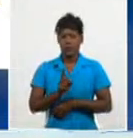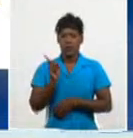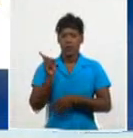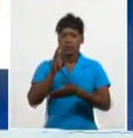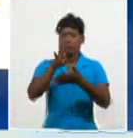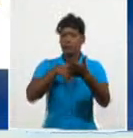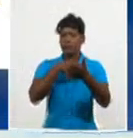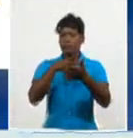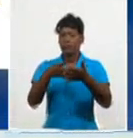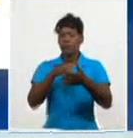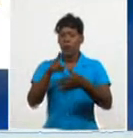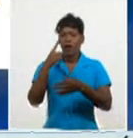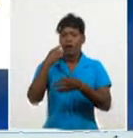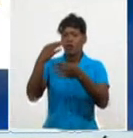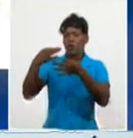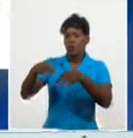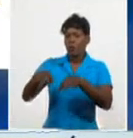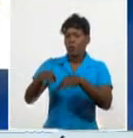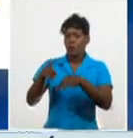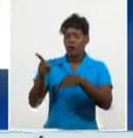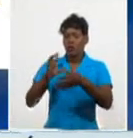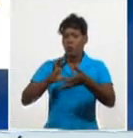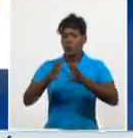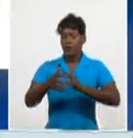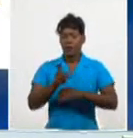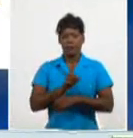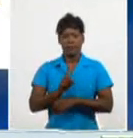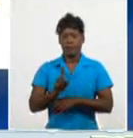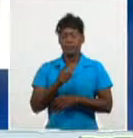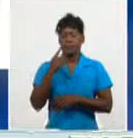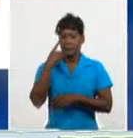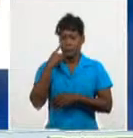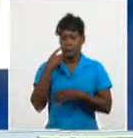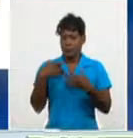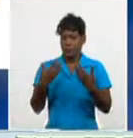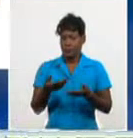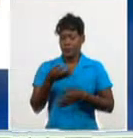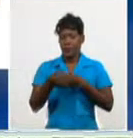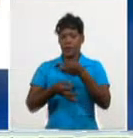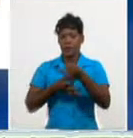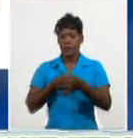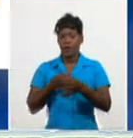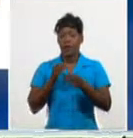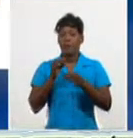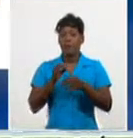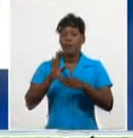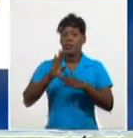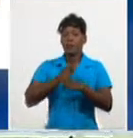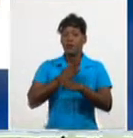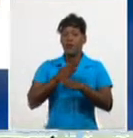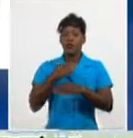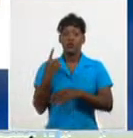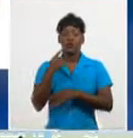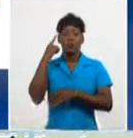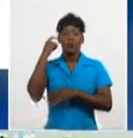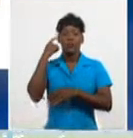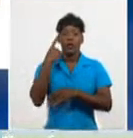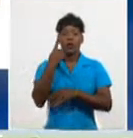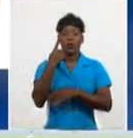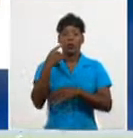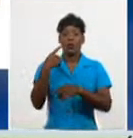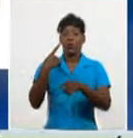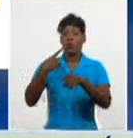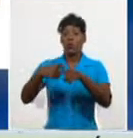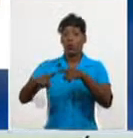enredar, a diferencia de lo que se pensaba, que